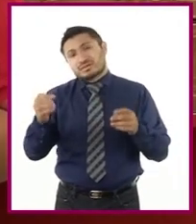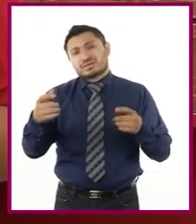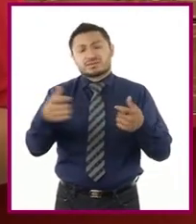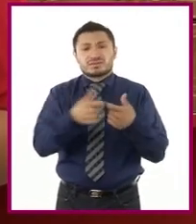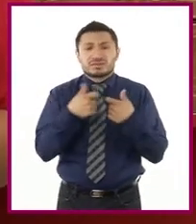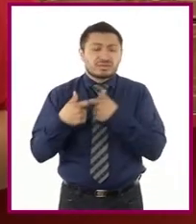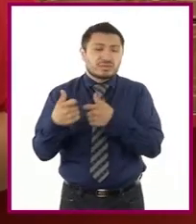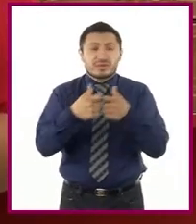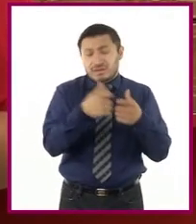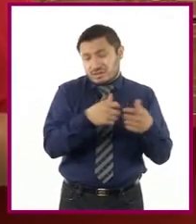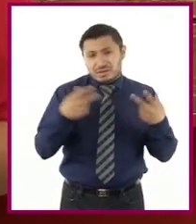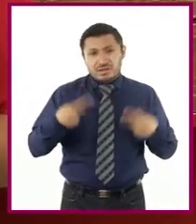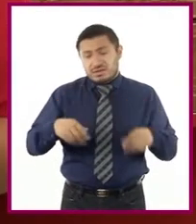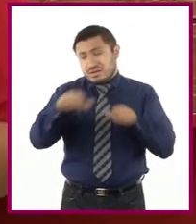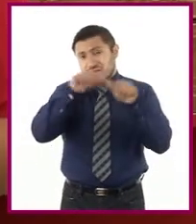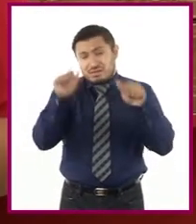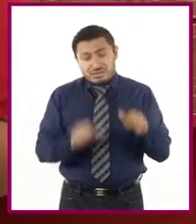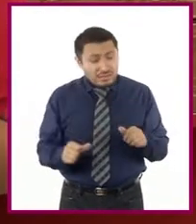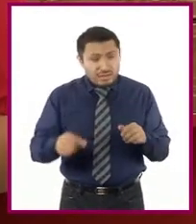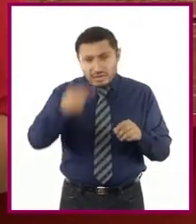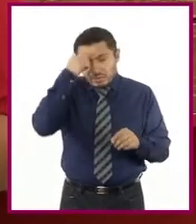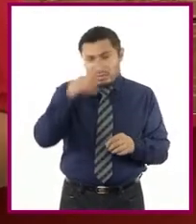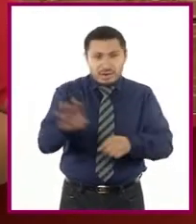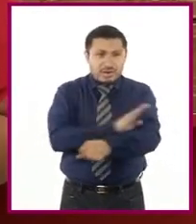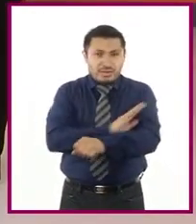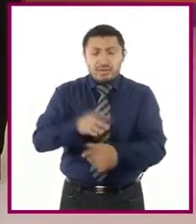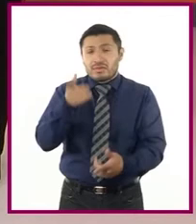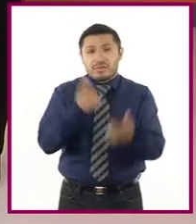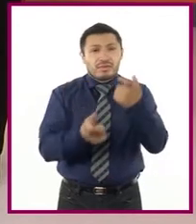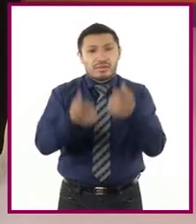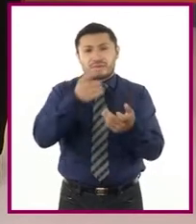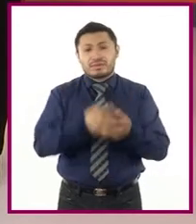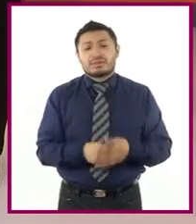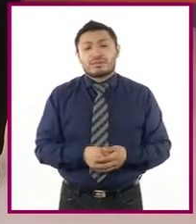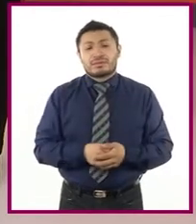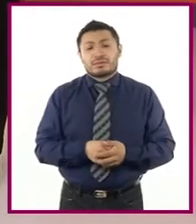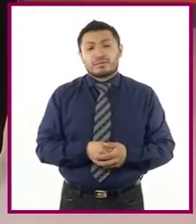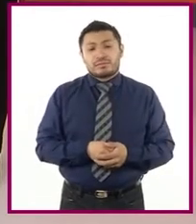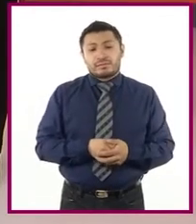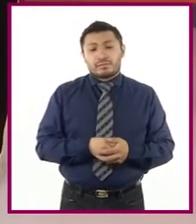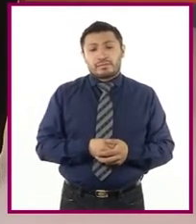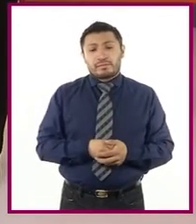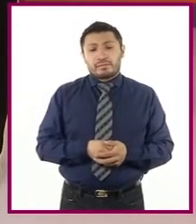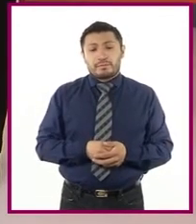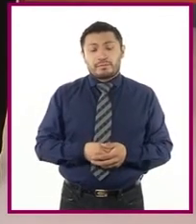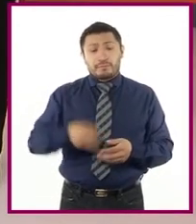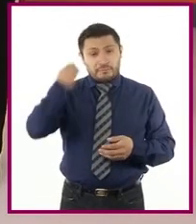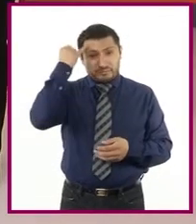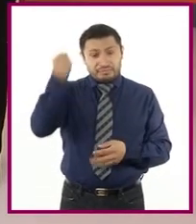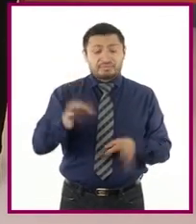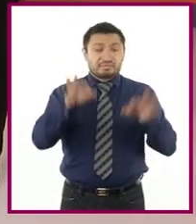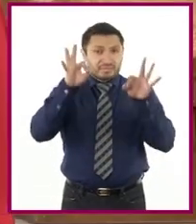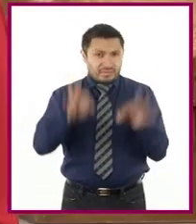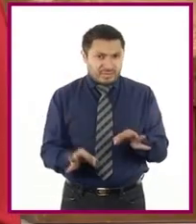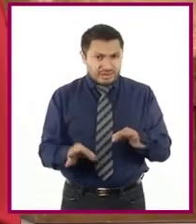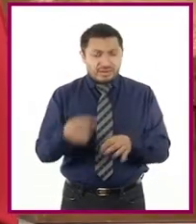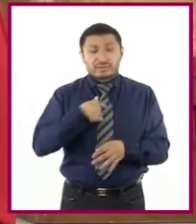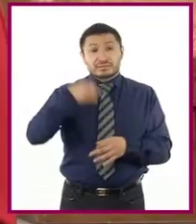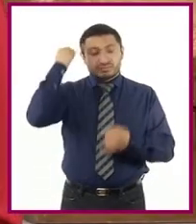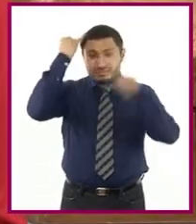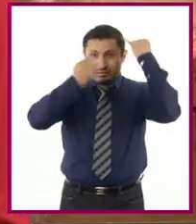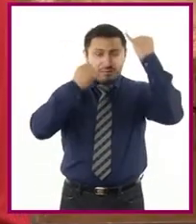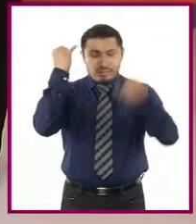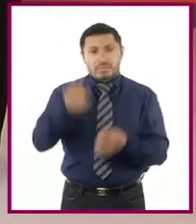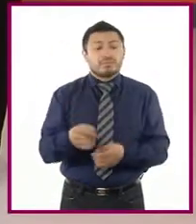artesanas y artesanos para favorecer su economía. Son grandiosas estas propuestas y me imagino